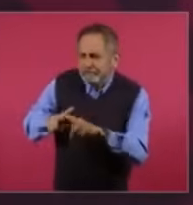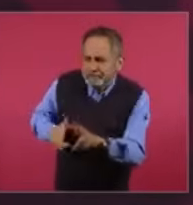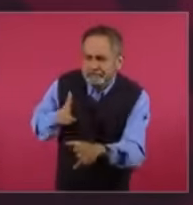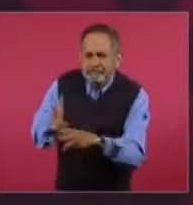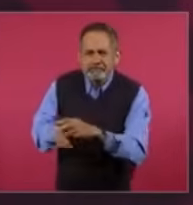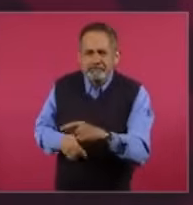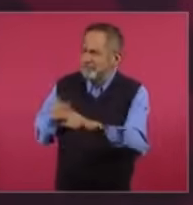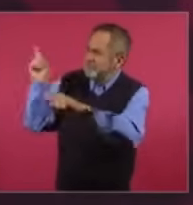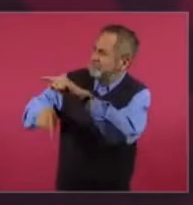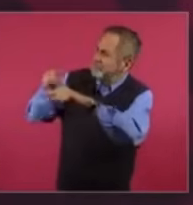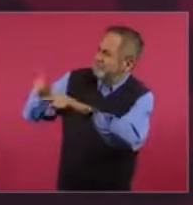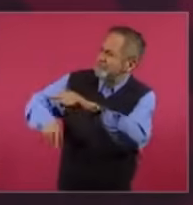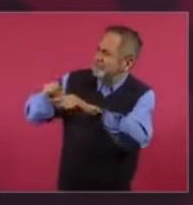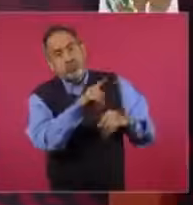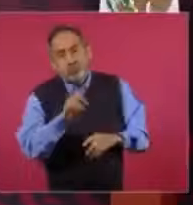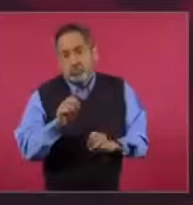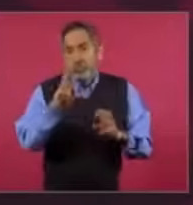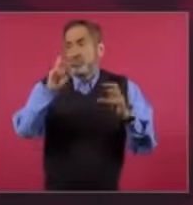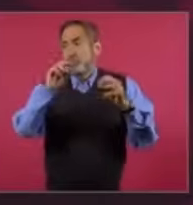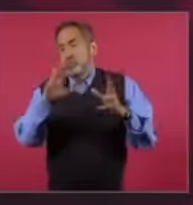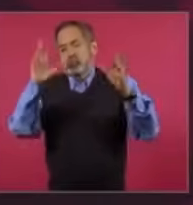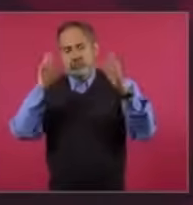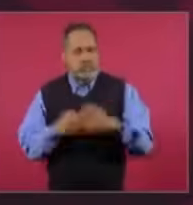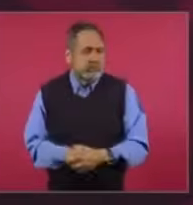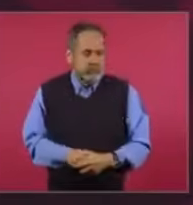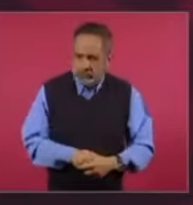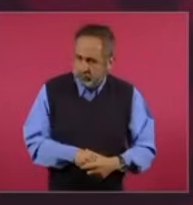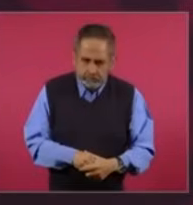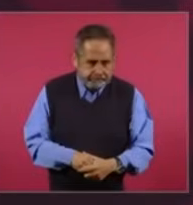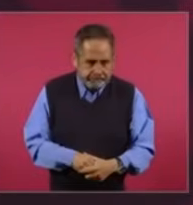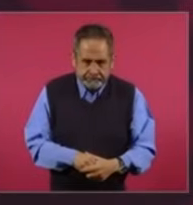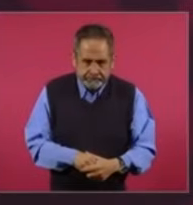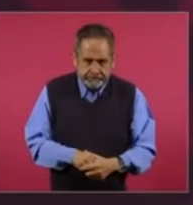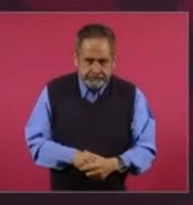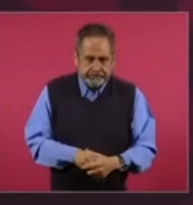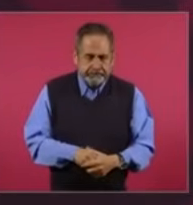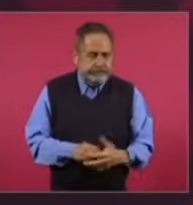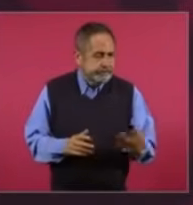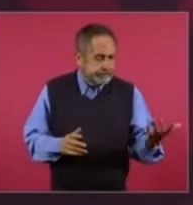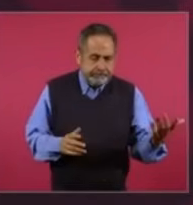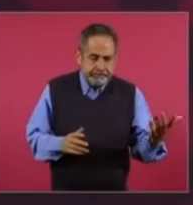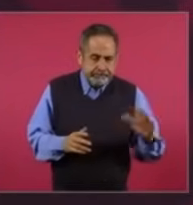ferrocarriles. Bueno, entonces se avanzó